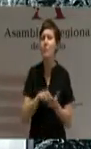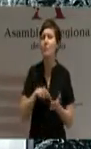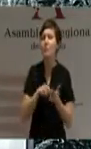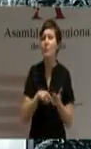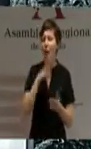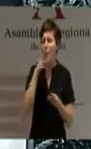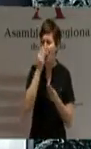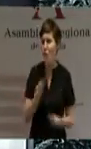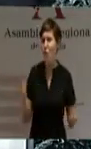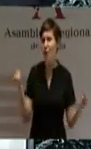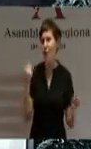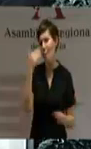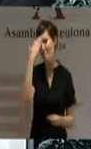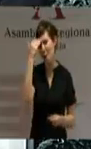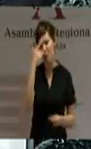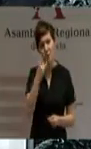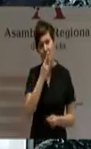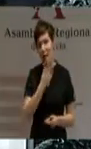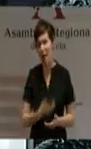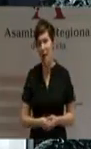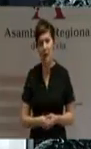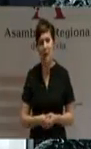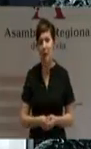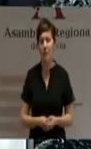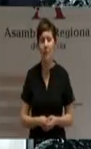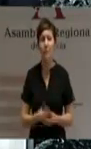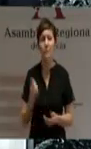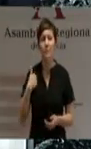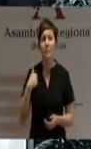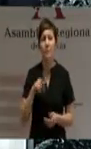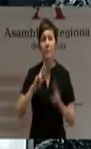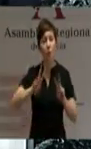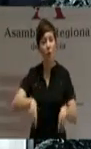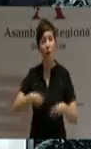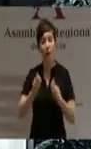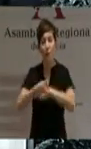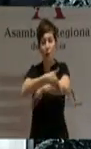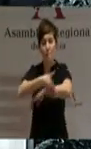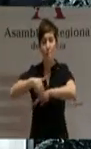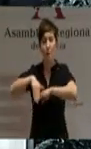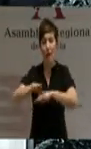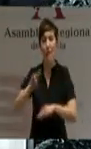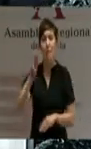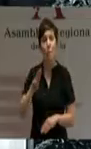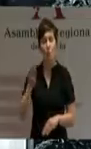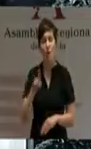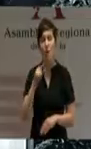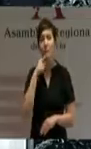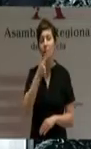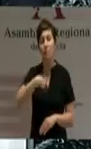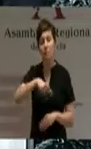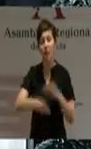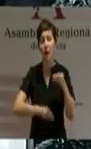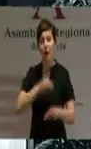Porque ya no es un problema. La regeneración de la bahía de Portmán es un hecho que va a acometer el Gobierno del